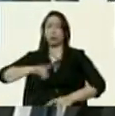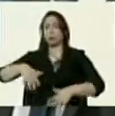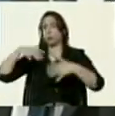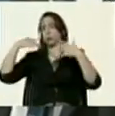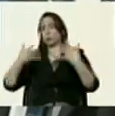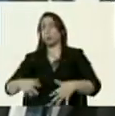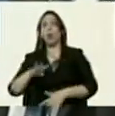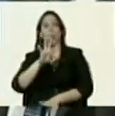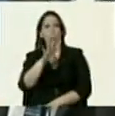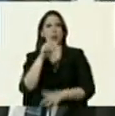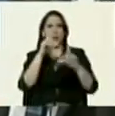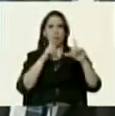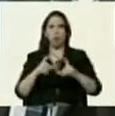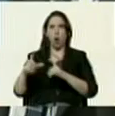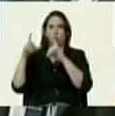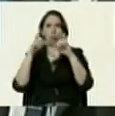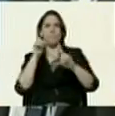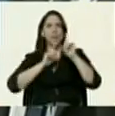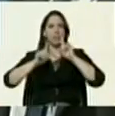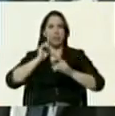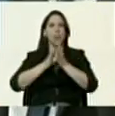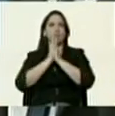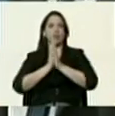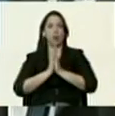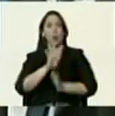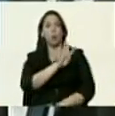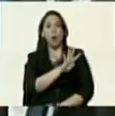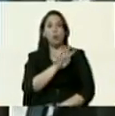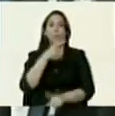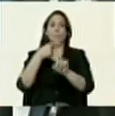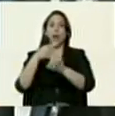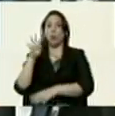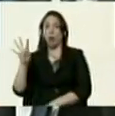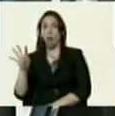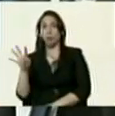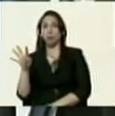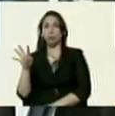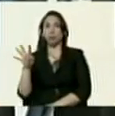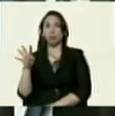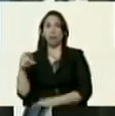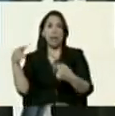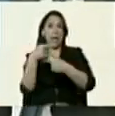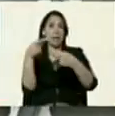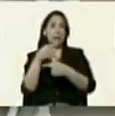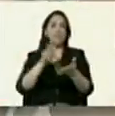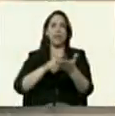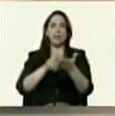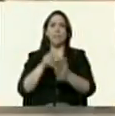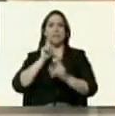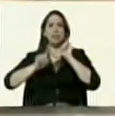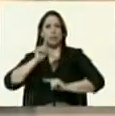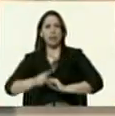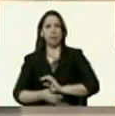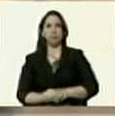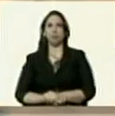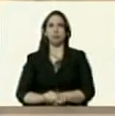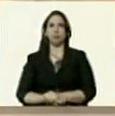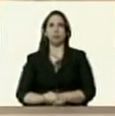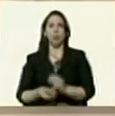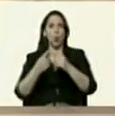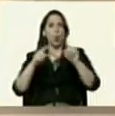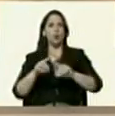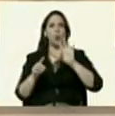cuatro fotos de la mentira. 4 más 4, entre la verdad y la mentira. Ponme las otras cuatro